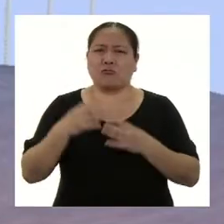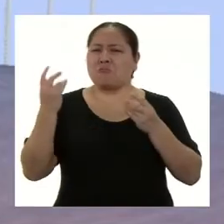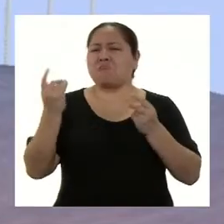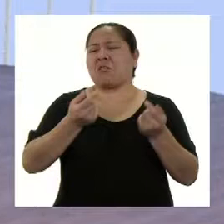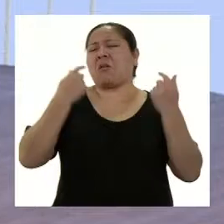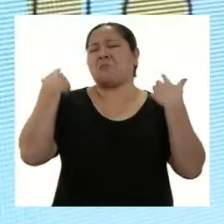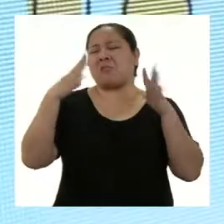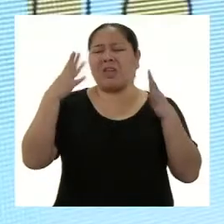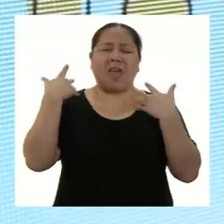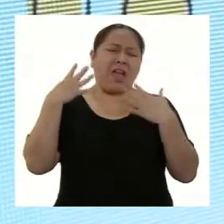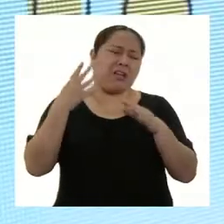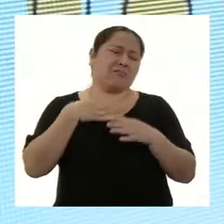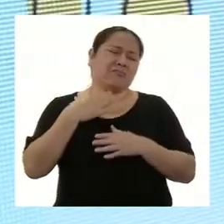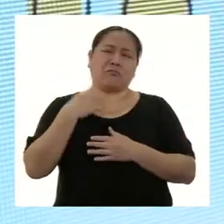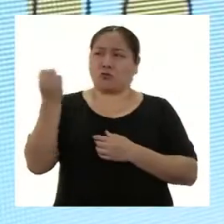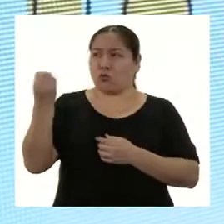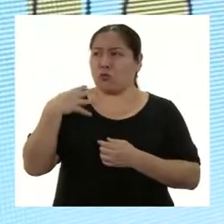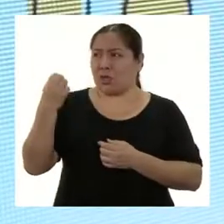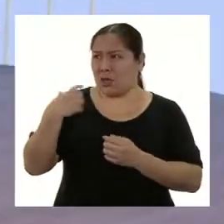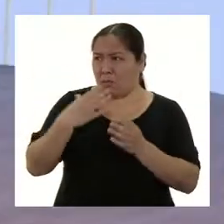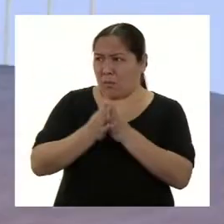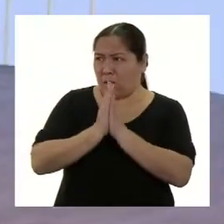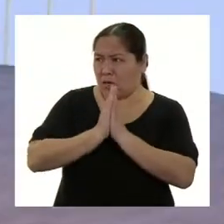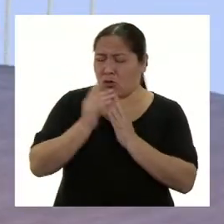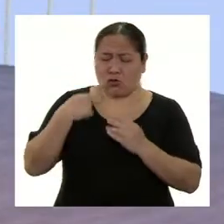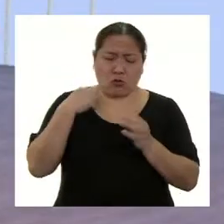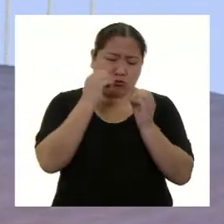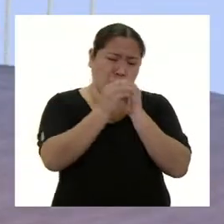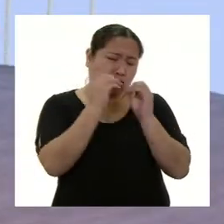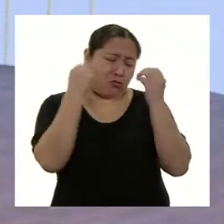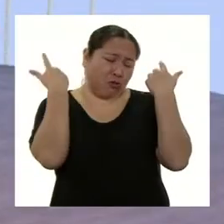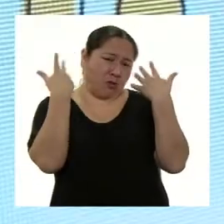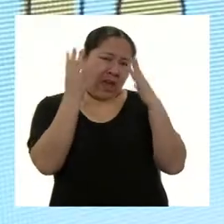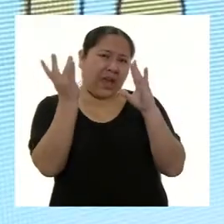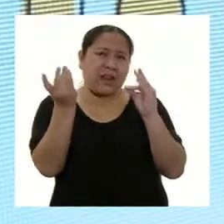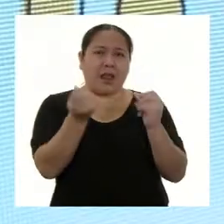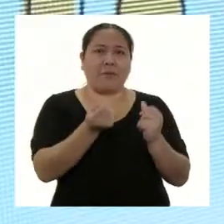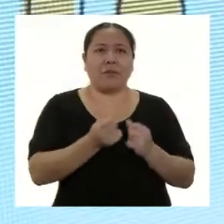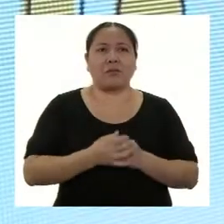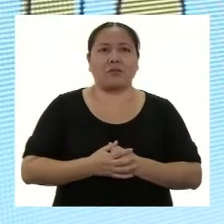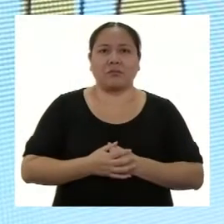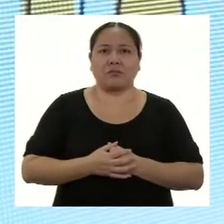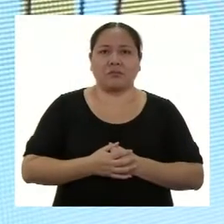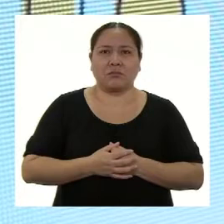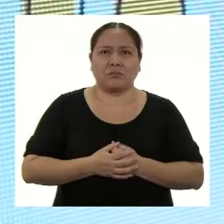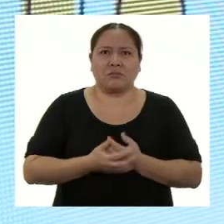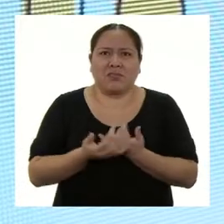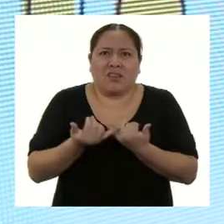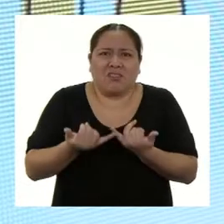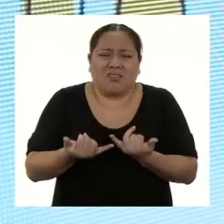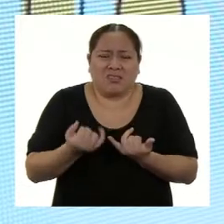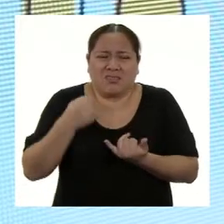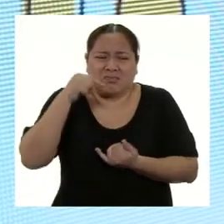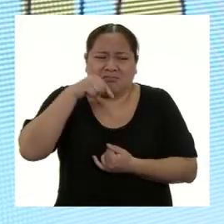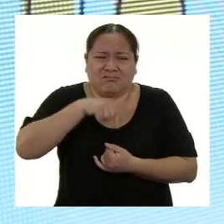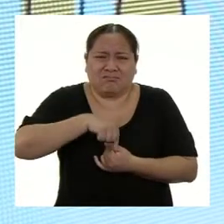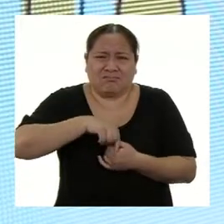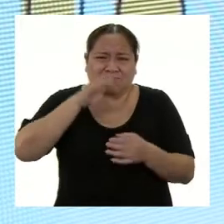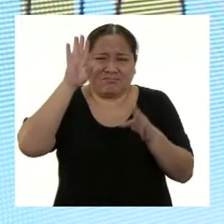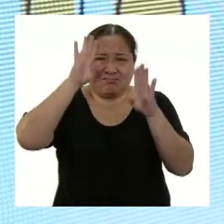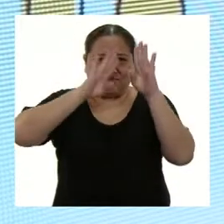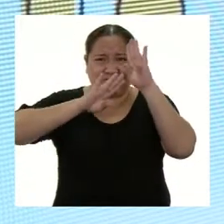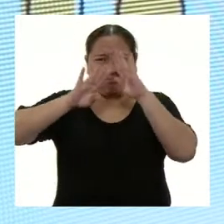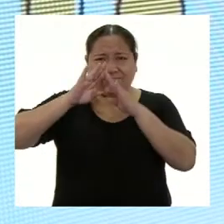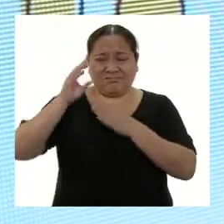Ya. Pídeme lo que sea y yo lo resuelvo así nomás, rapidito. Y ahora estoy aquí preocupada porque